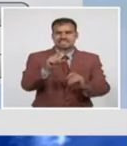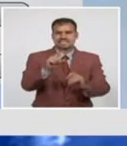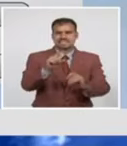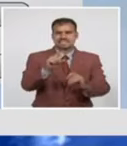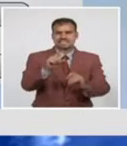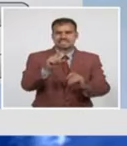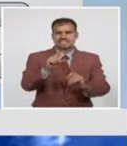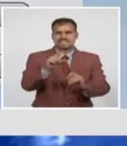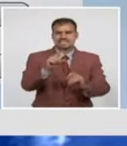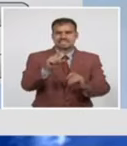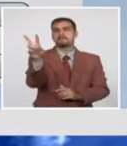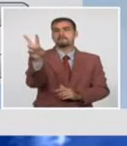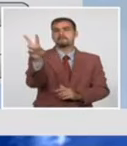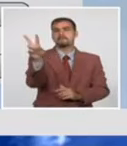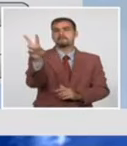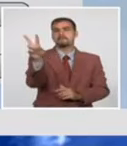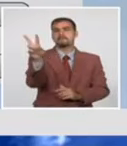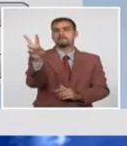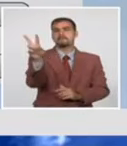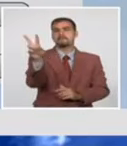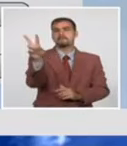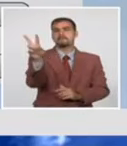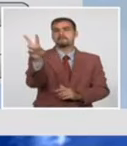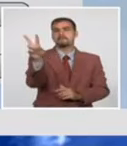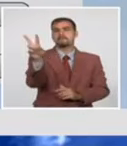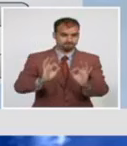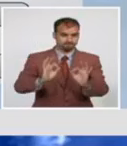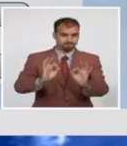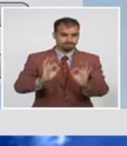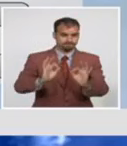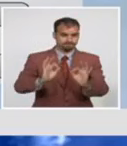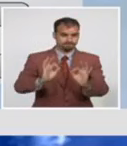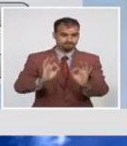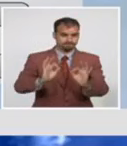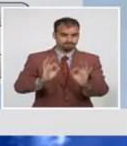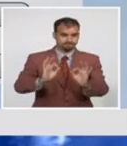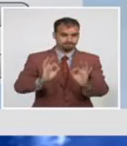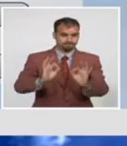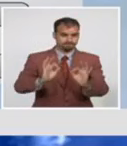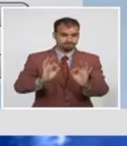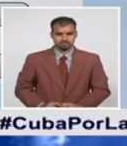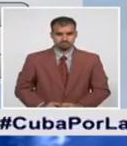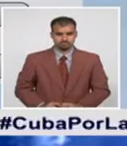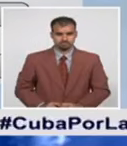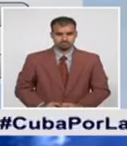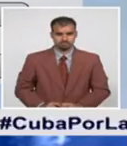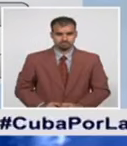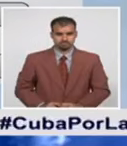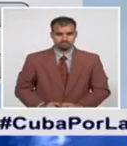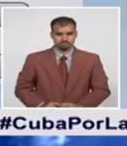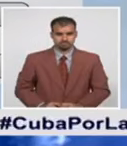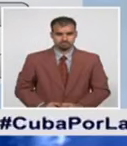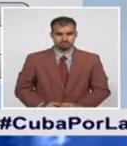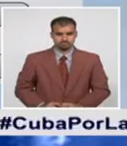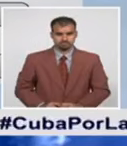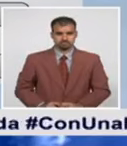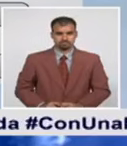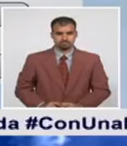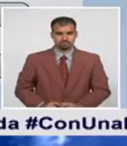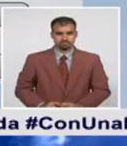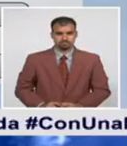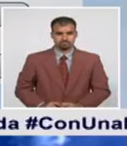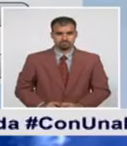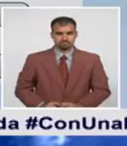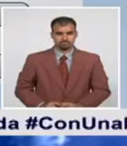107.622 personas con la enfermedad, con la COVID-19, lo cual hace que el